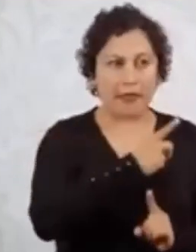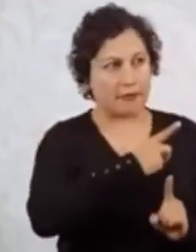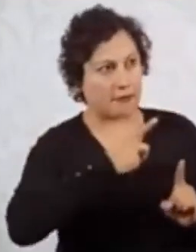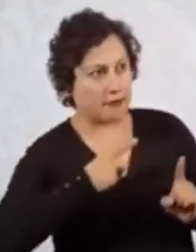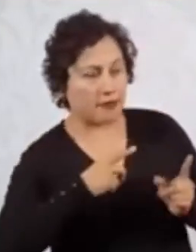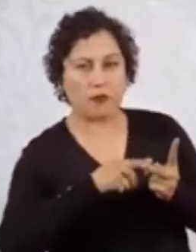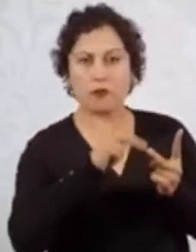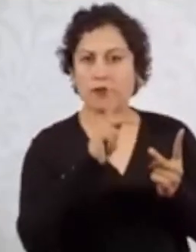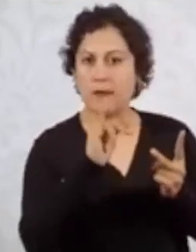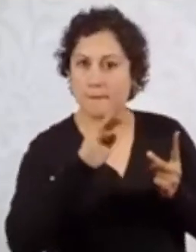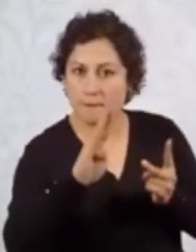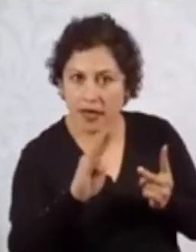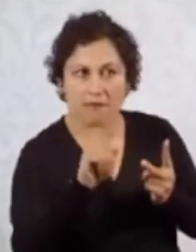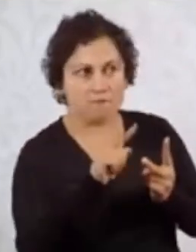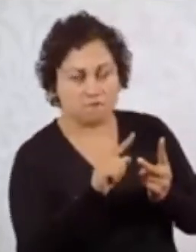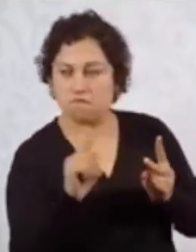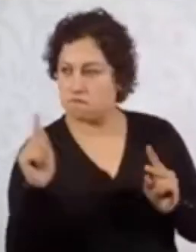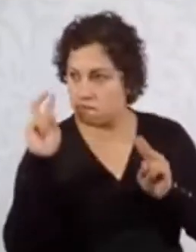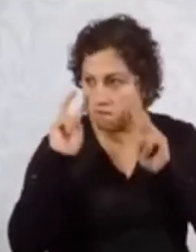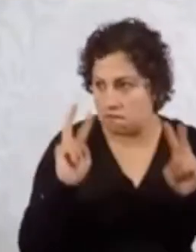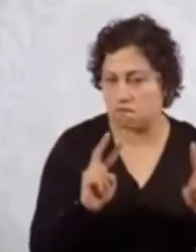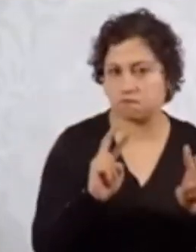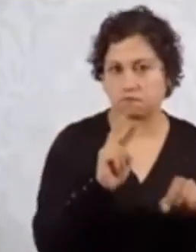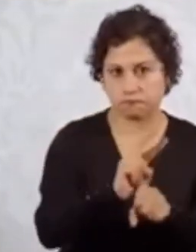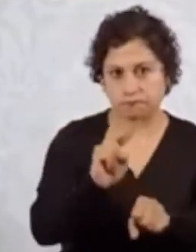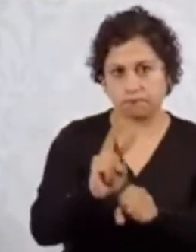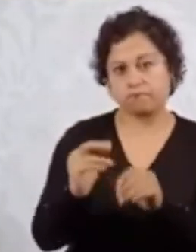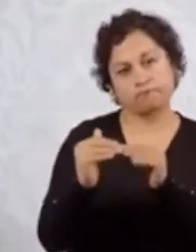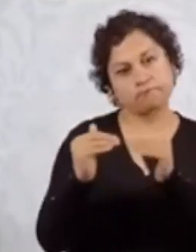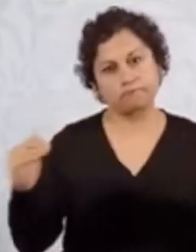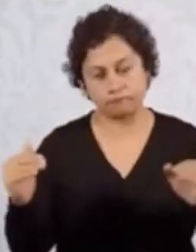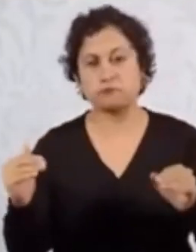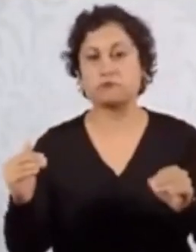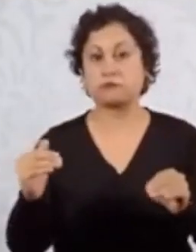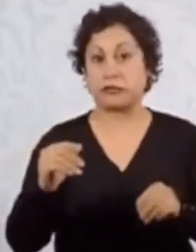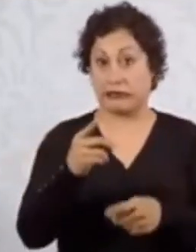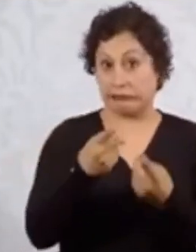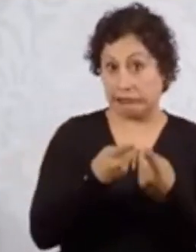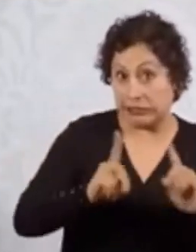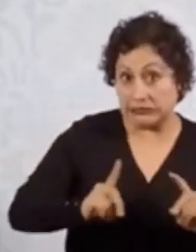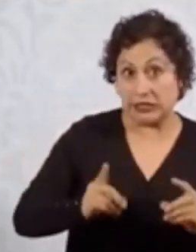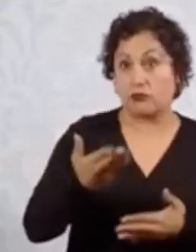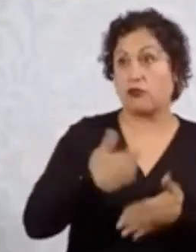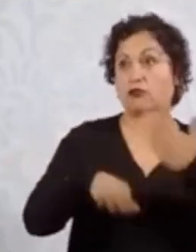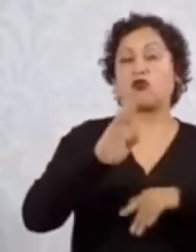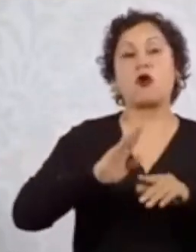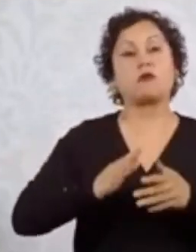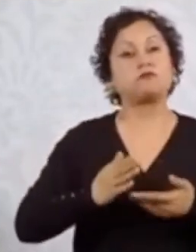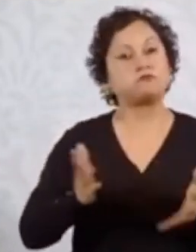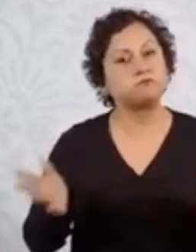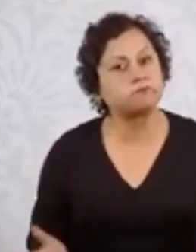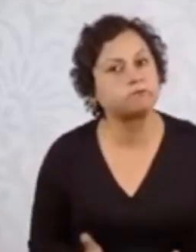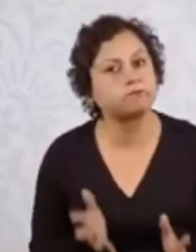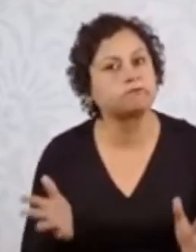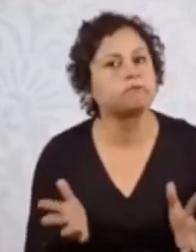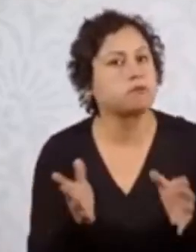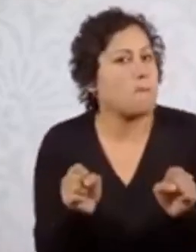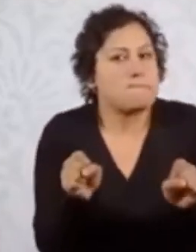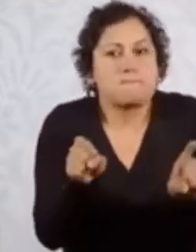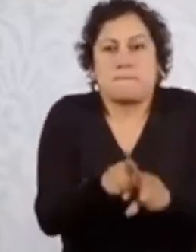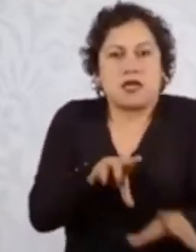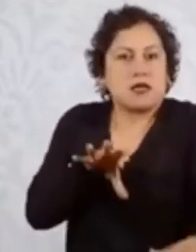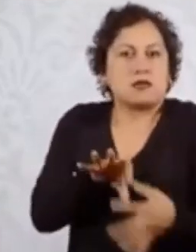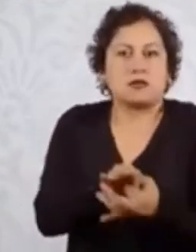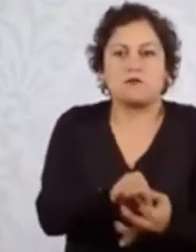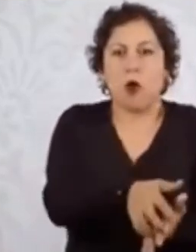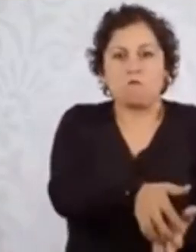consentidor, queridos compañeros, que ya no hay vuelta de hoja, ya no hay marcha atrás. El daño que hemos causado como, bueno, le